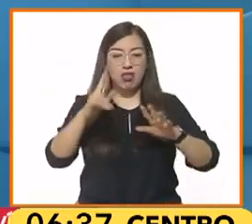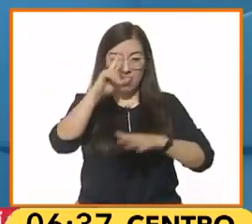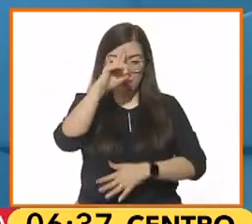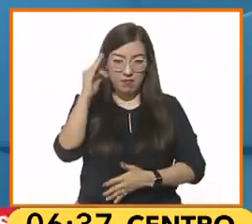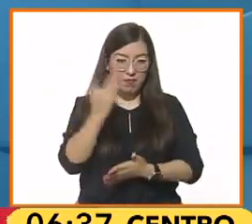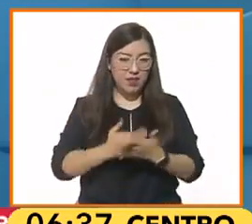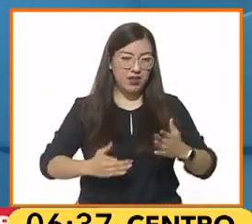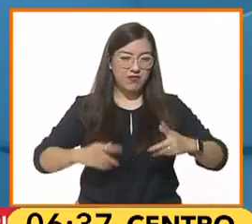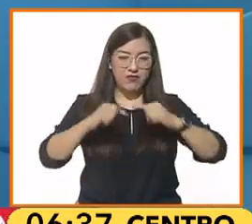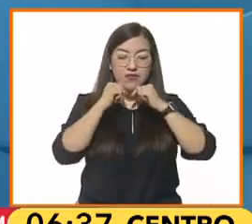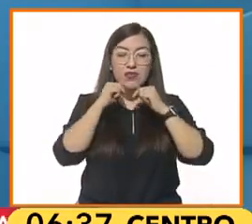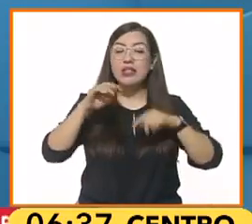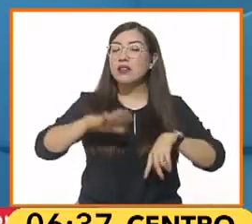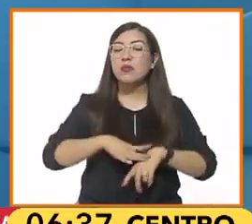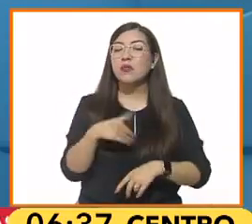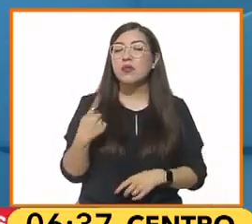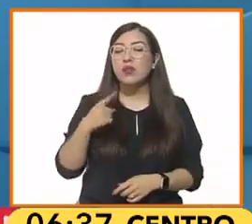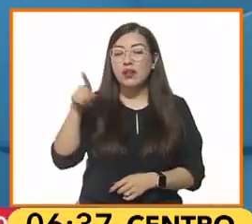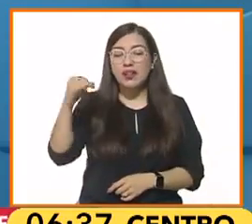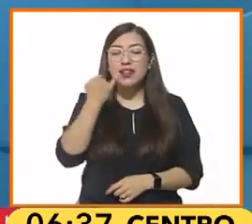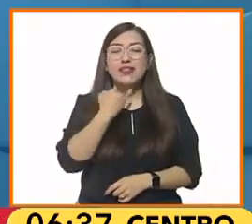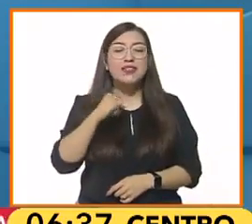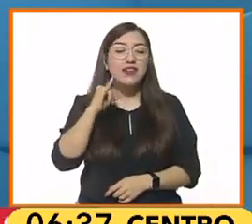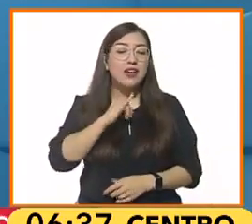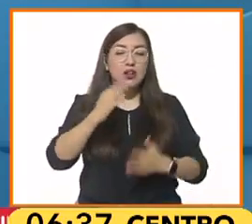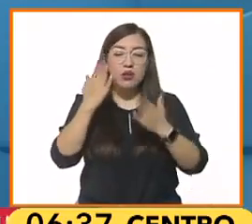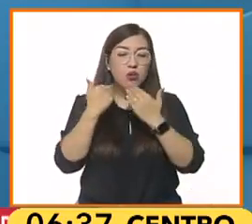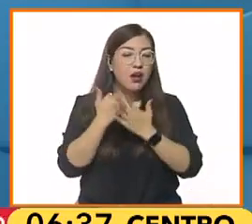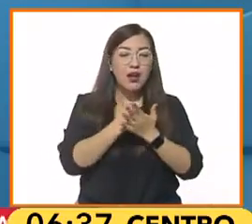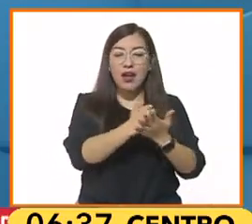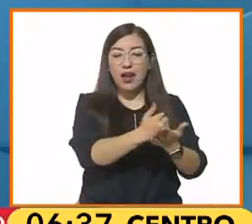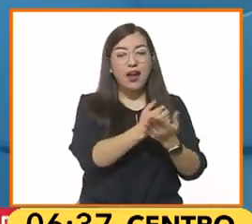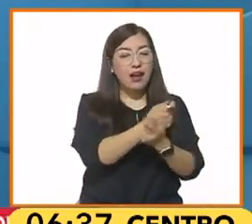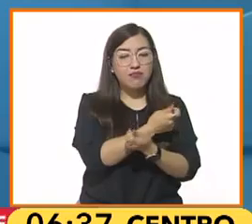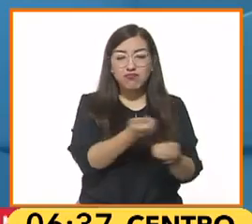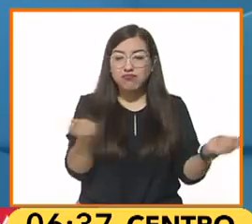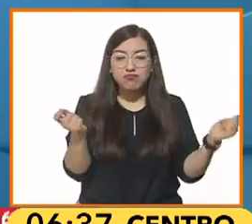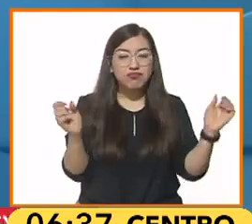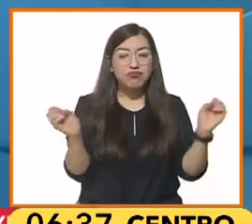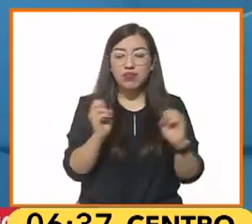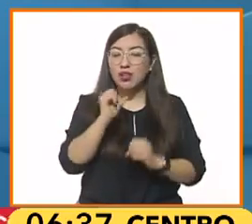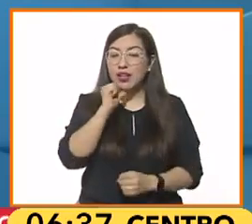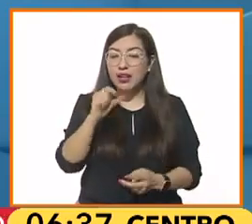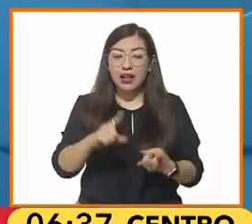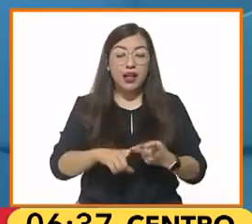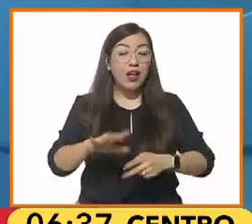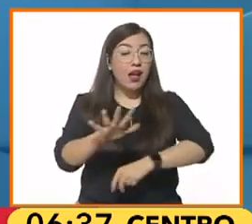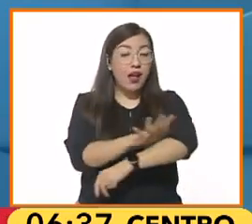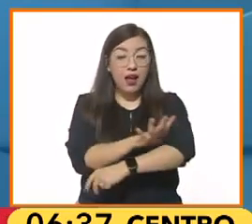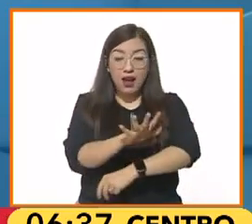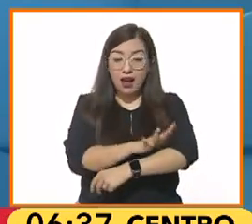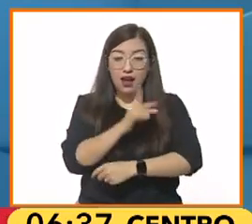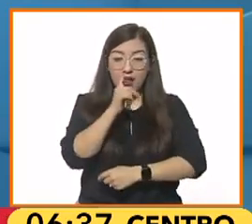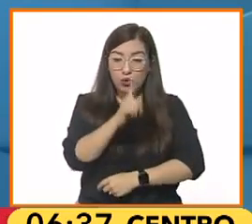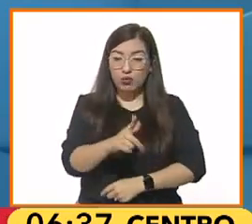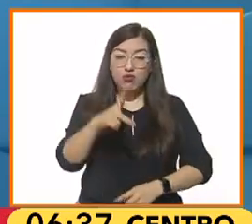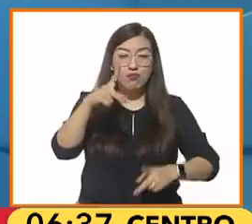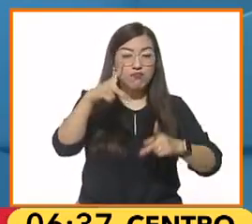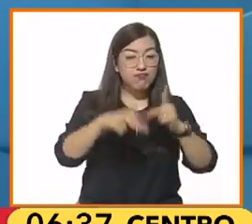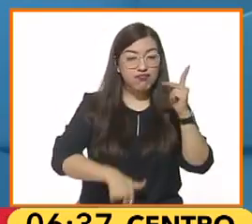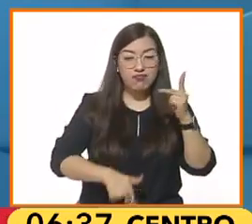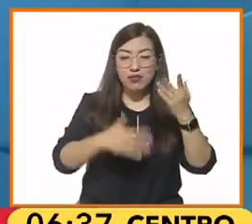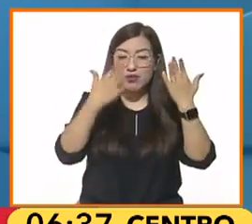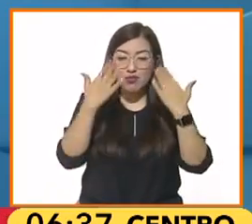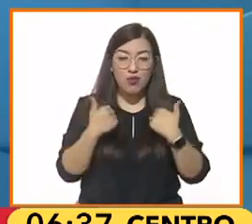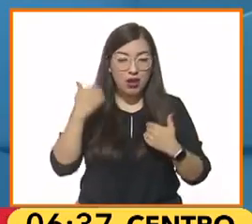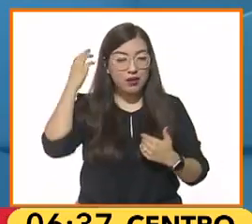cortado cualquier tipo de ayuda humanitaria, sino también ha cortado electricidad y cualquier otro insumo de carácter social, con